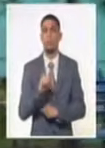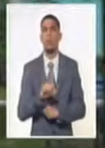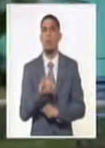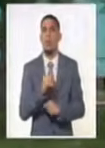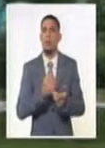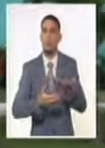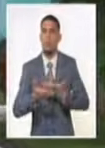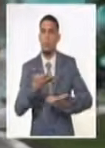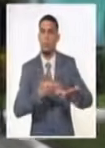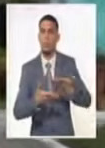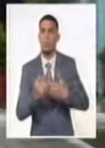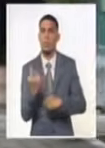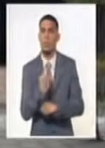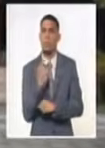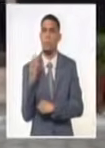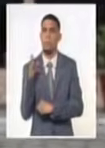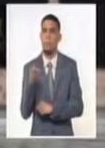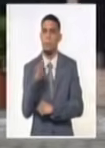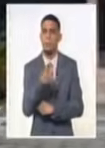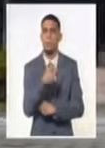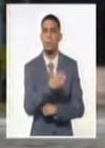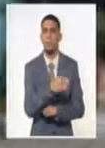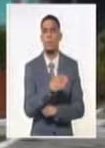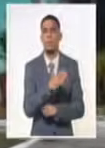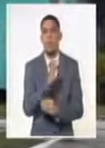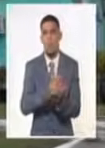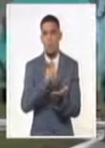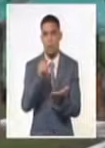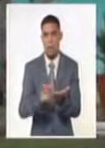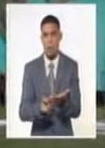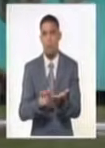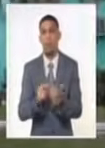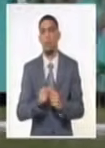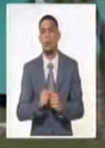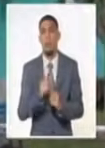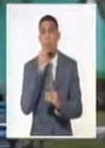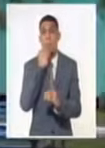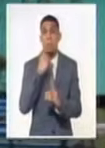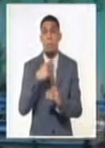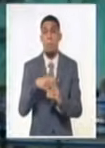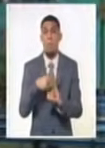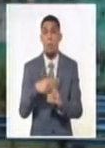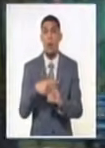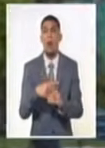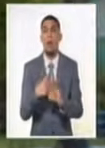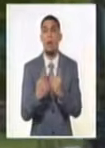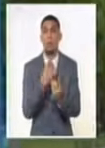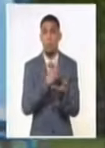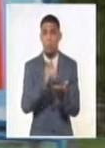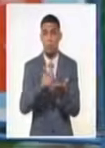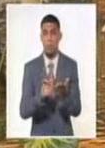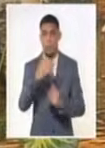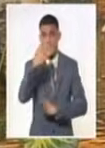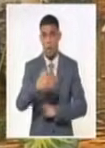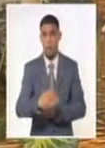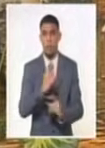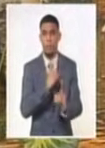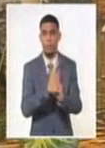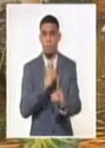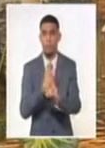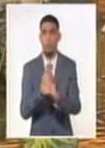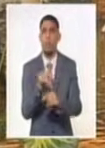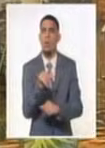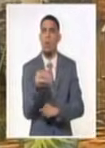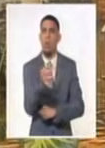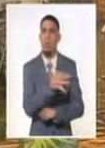por todas las vías posibles, plataformas oficiales, inclusive con contactos personales que pudimos tener con algunos estudiantes, inclusive en los municipios, pudimos ir a